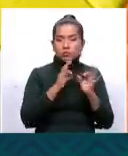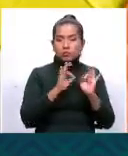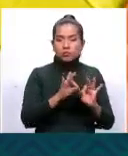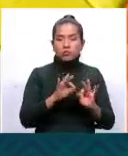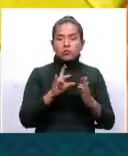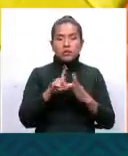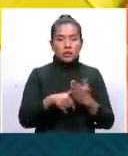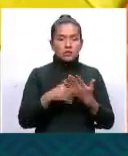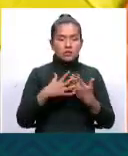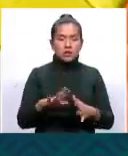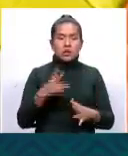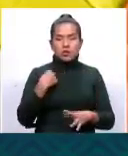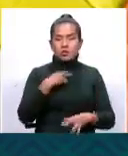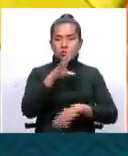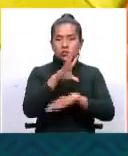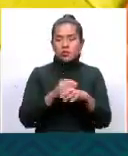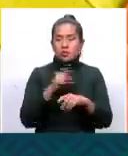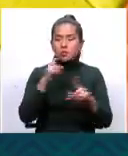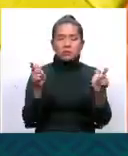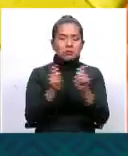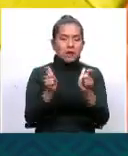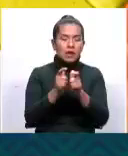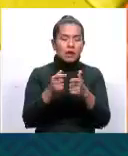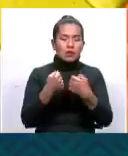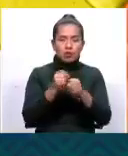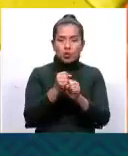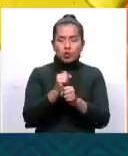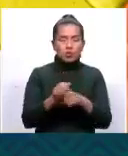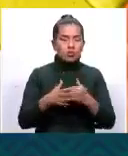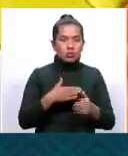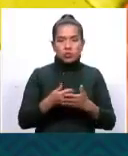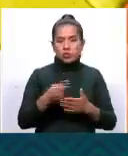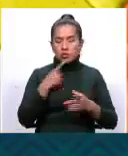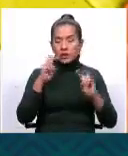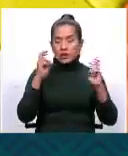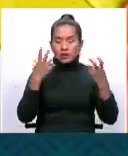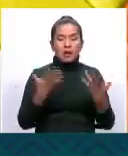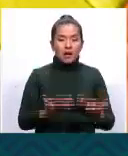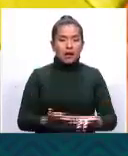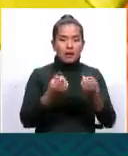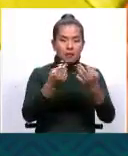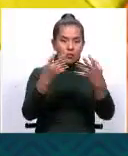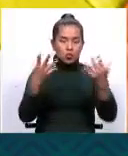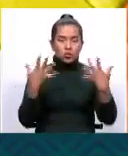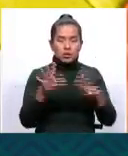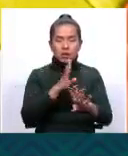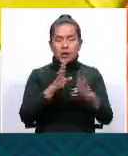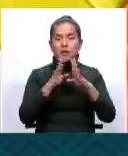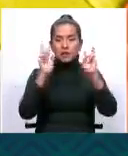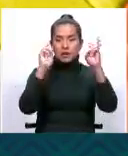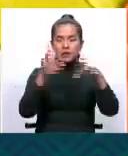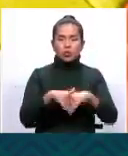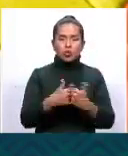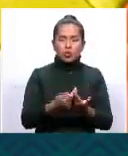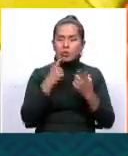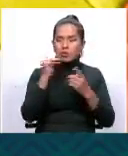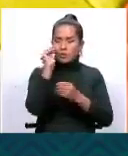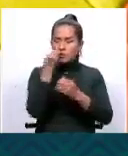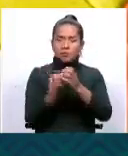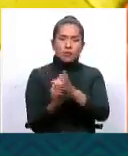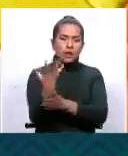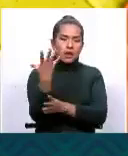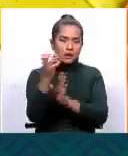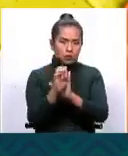hace especialmente a pequeños productores. Y son varios temas que se habían hablado referido a plantas, por ejemplo,